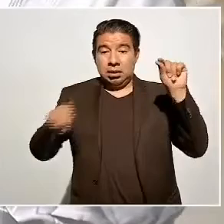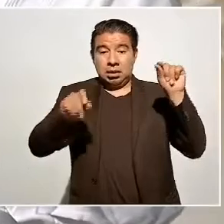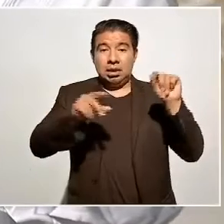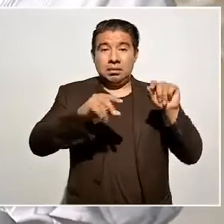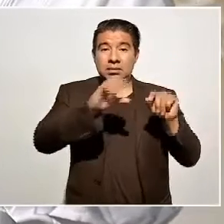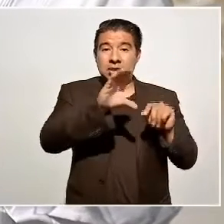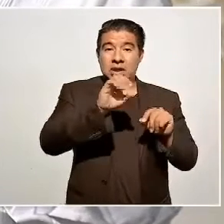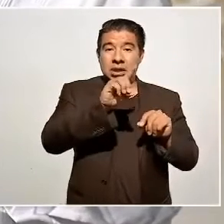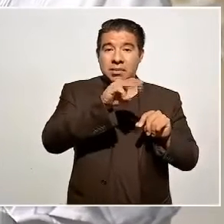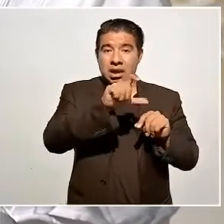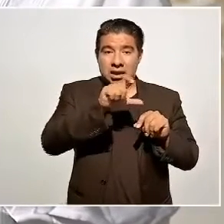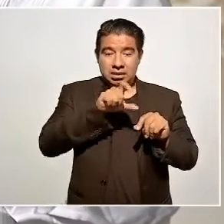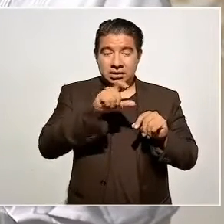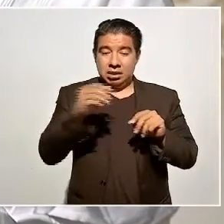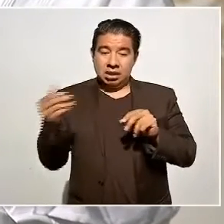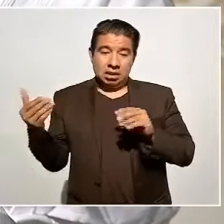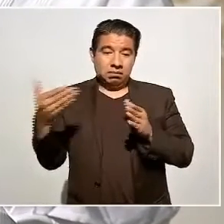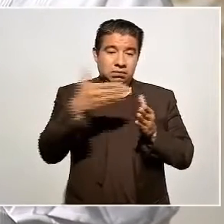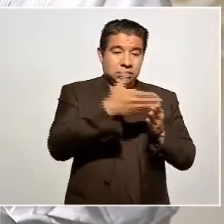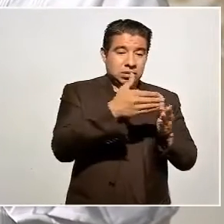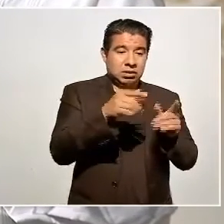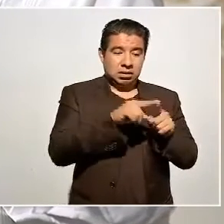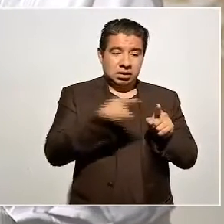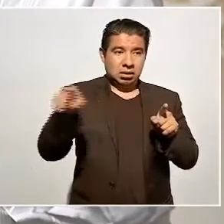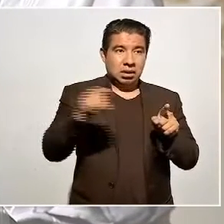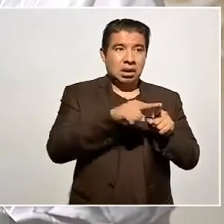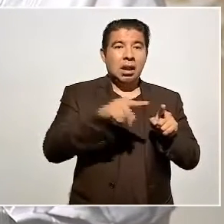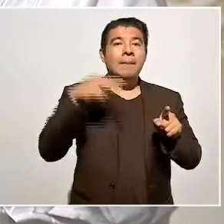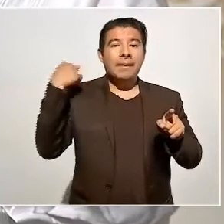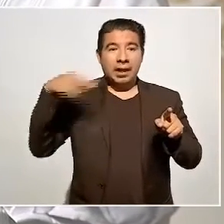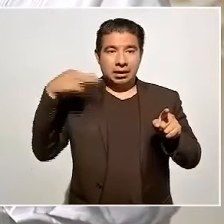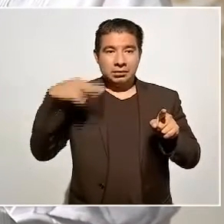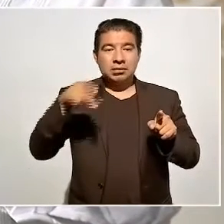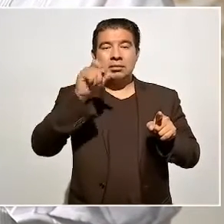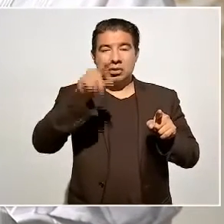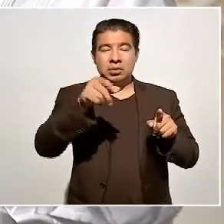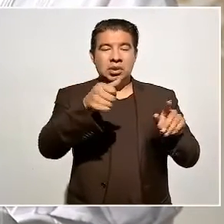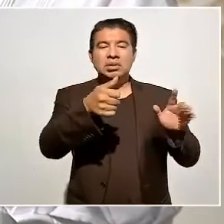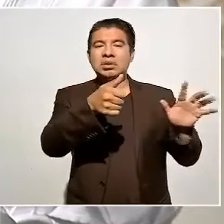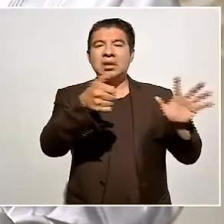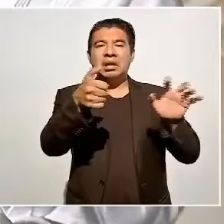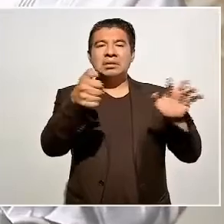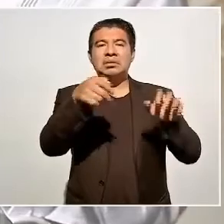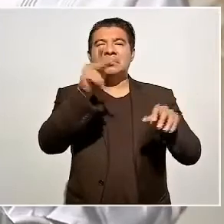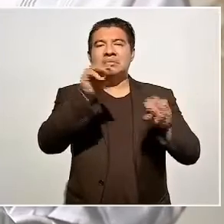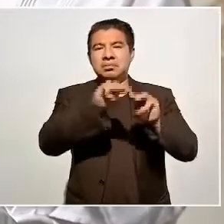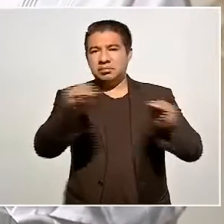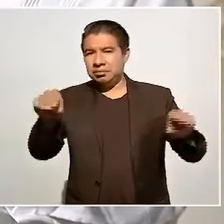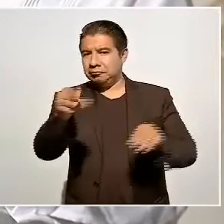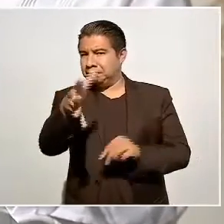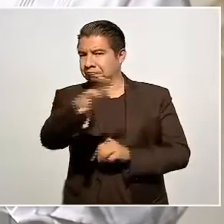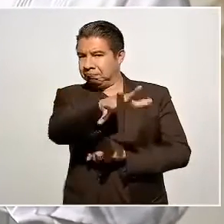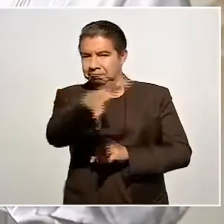Veracruz, alrededor de 600 kilómetros. Y